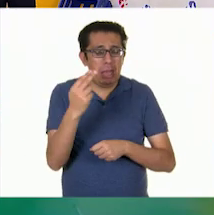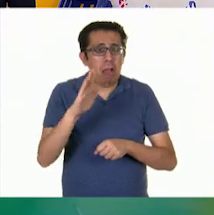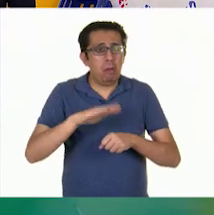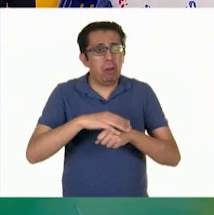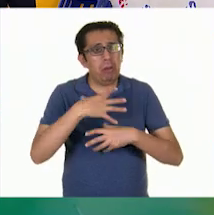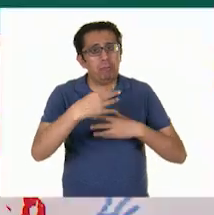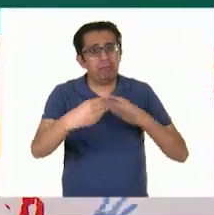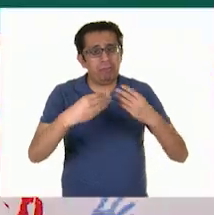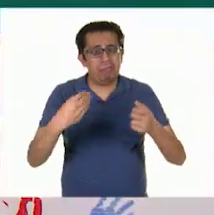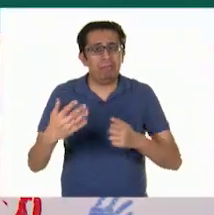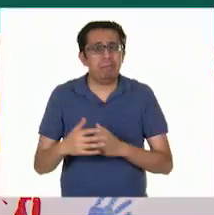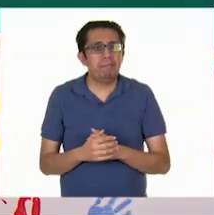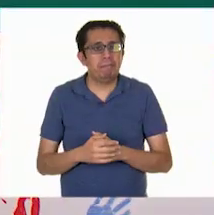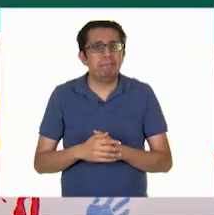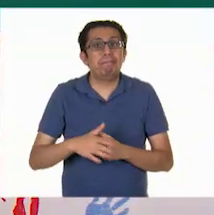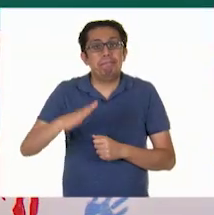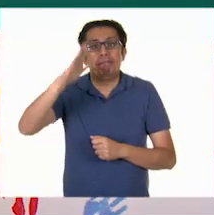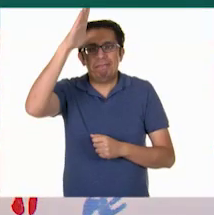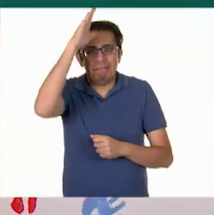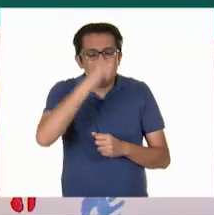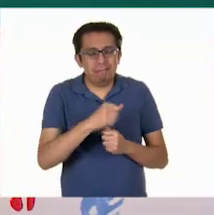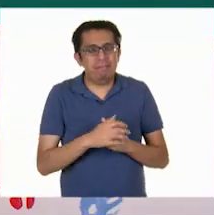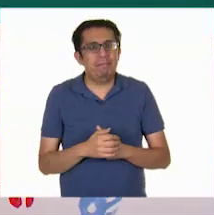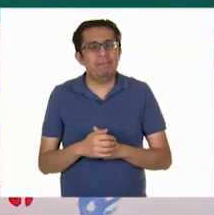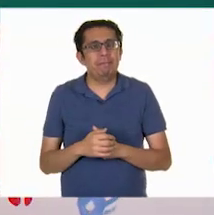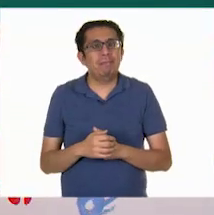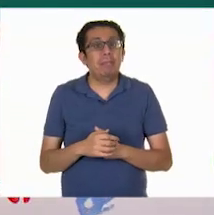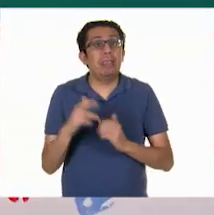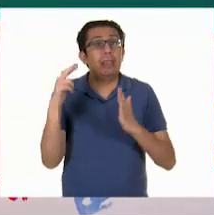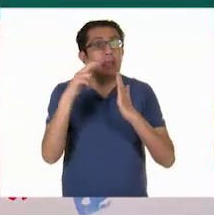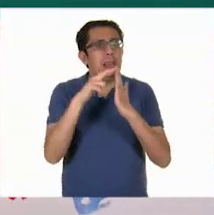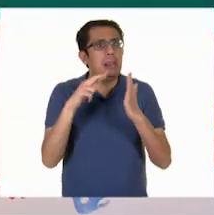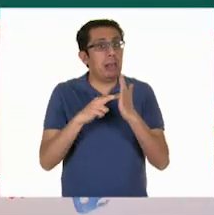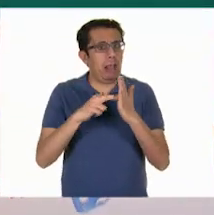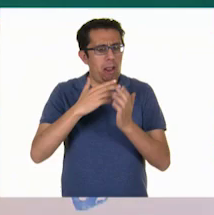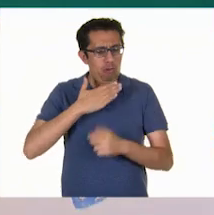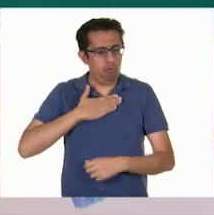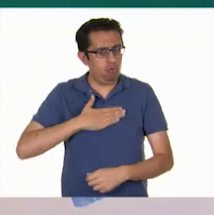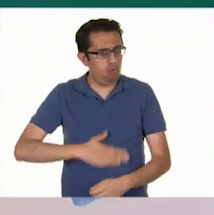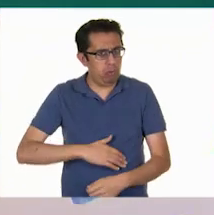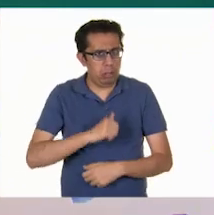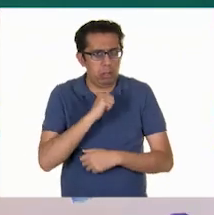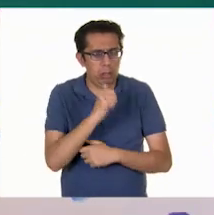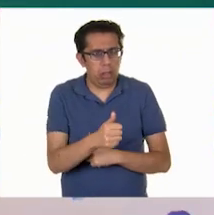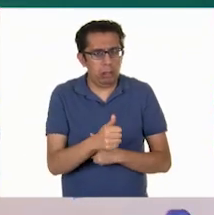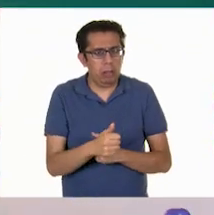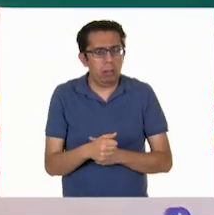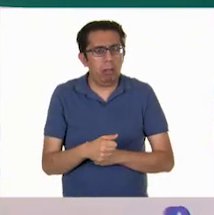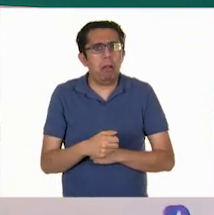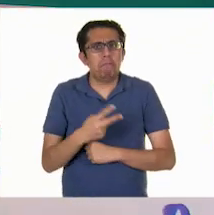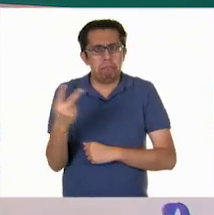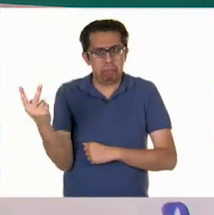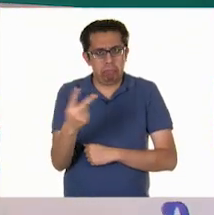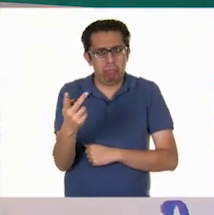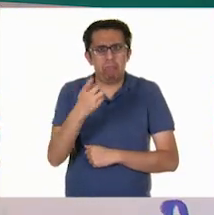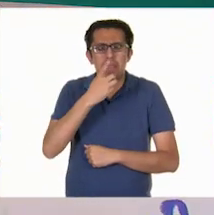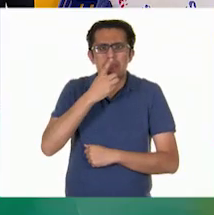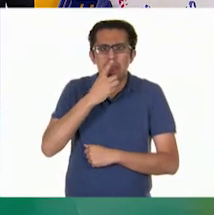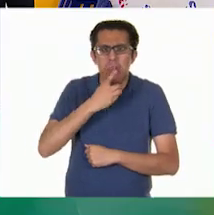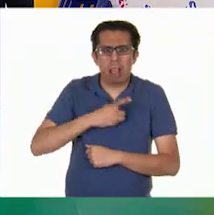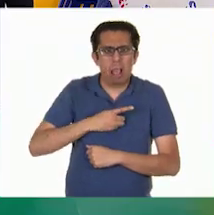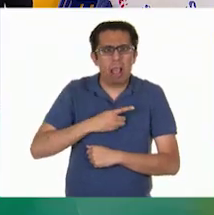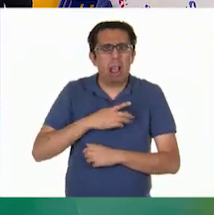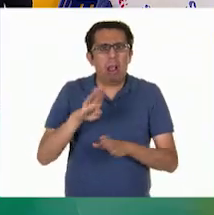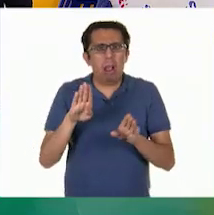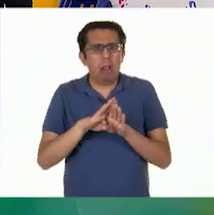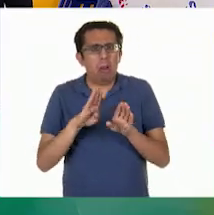Eric, de acuerdo. Ahora, en cuanto a las reglas injustas, ambas de alguna manera nos dijeron que no se